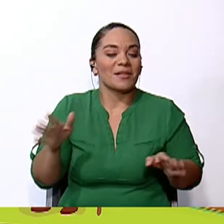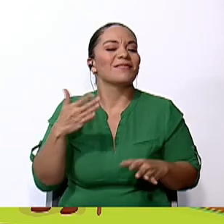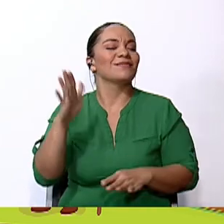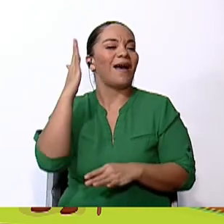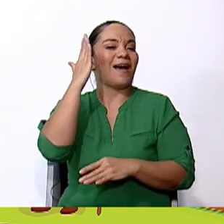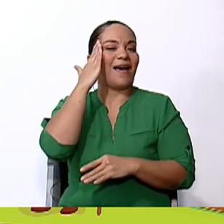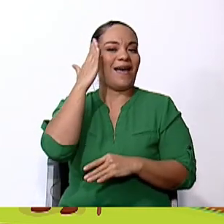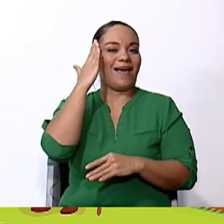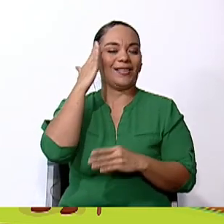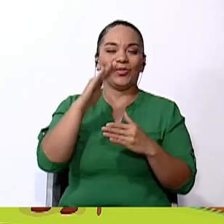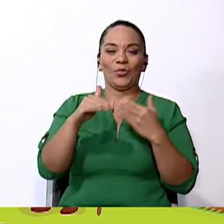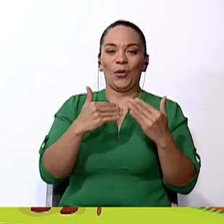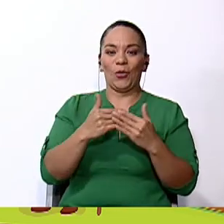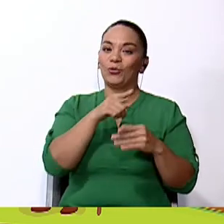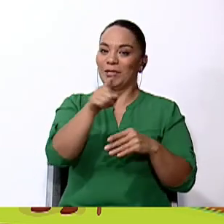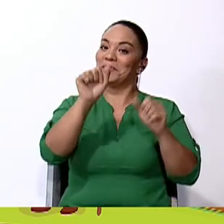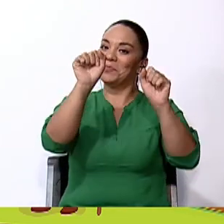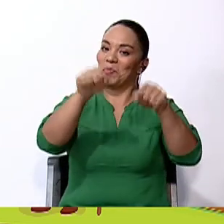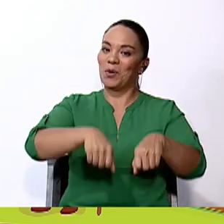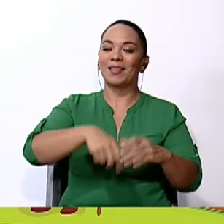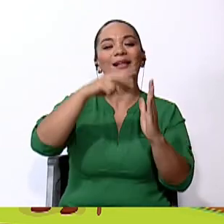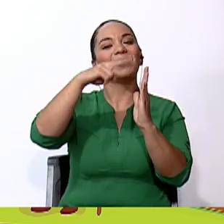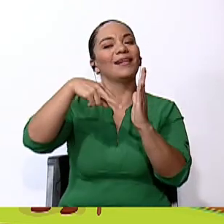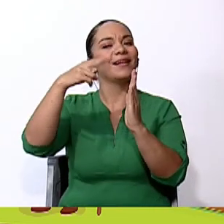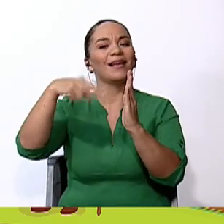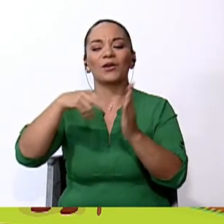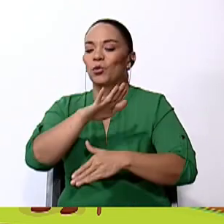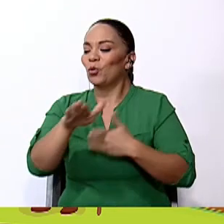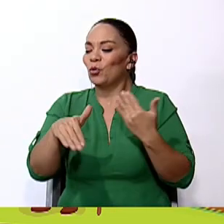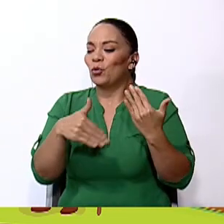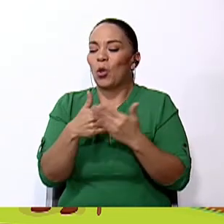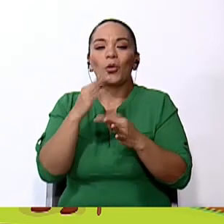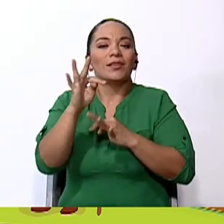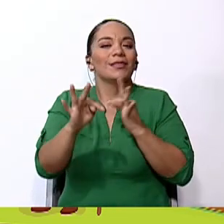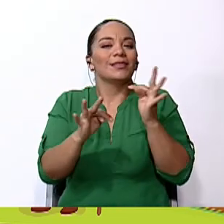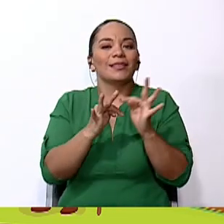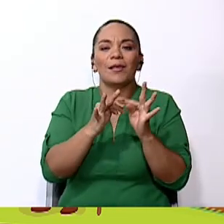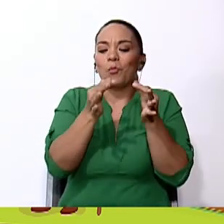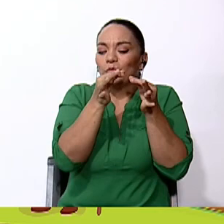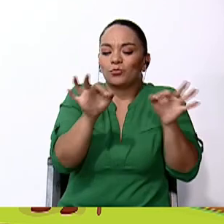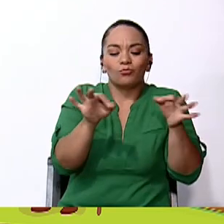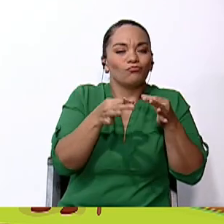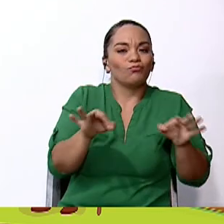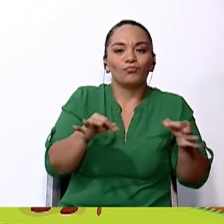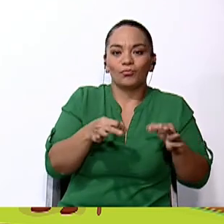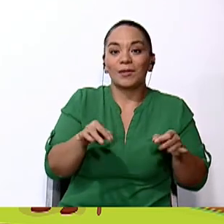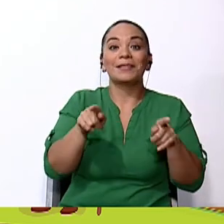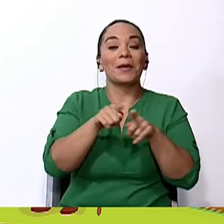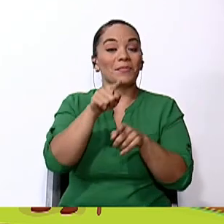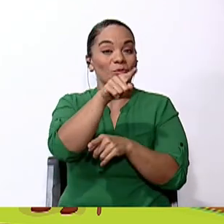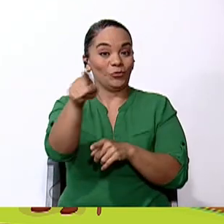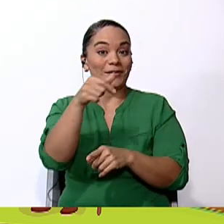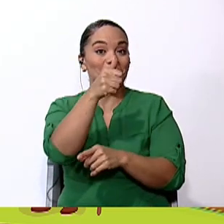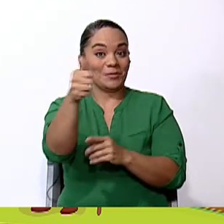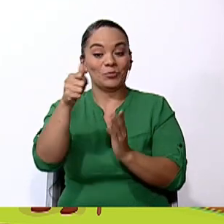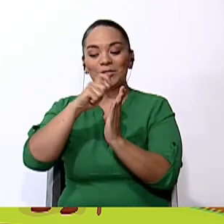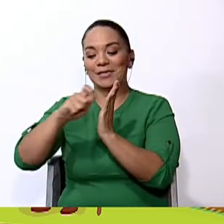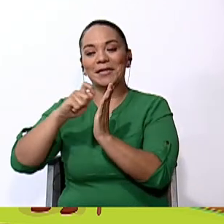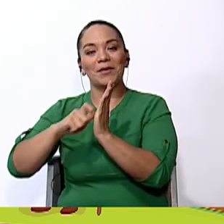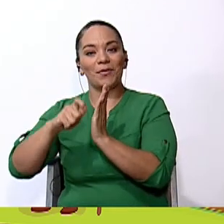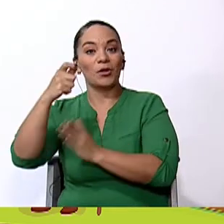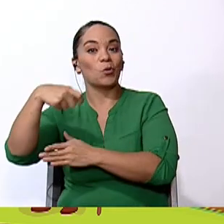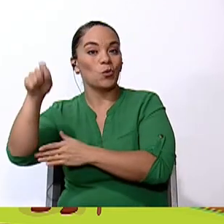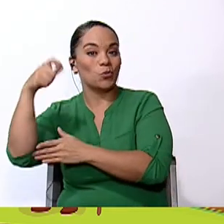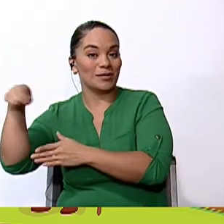adecuadas para poder leer todo tipo de texto, incluso para escribirlo en letra cursiva,